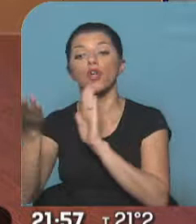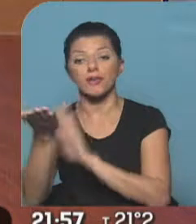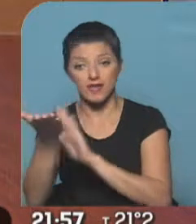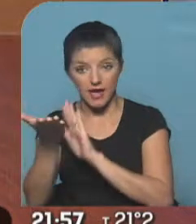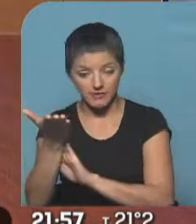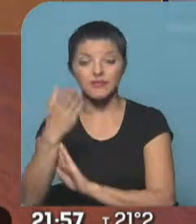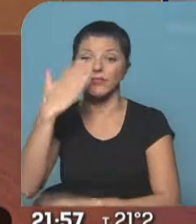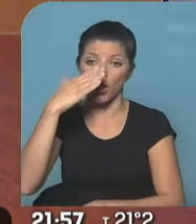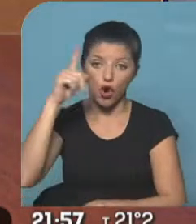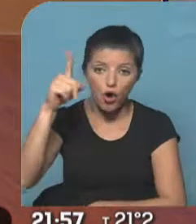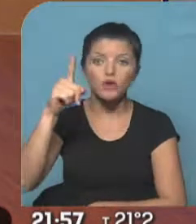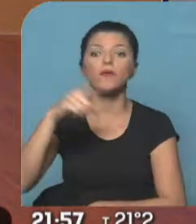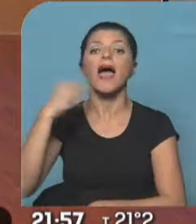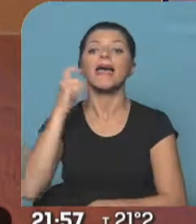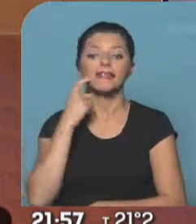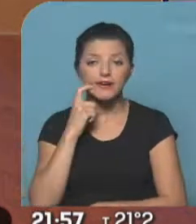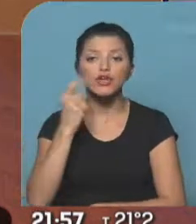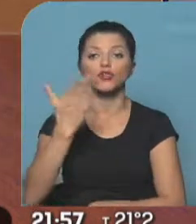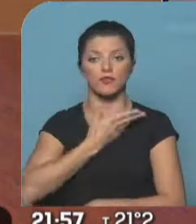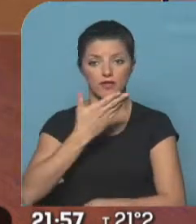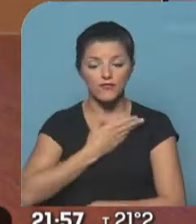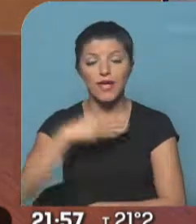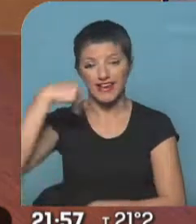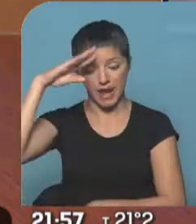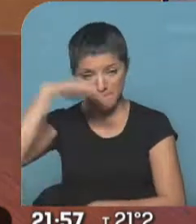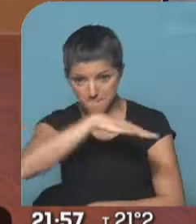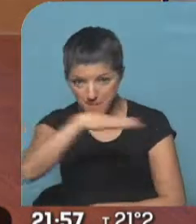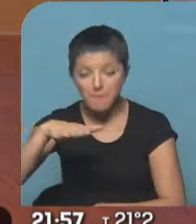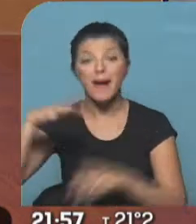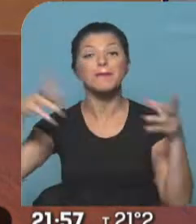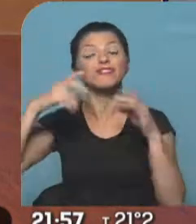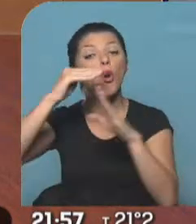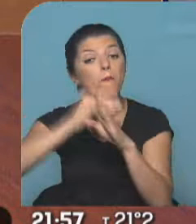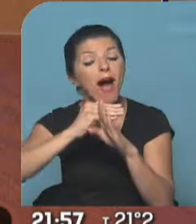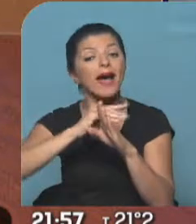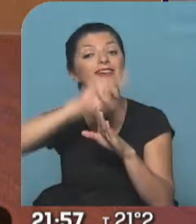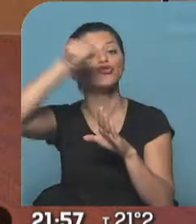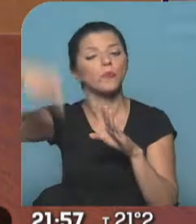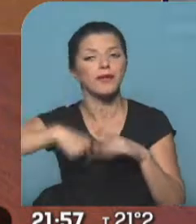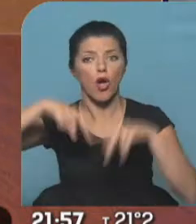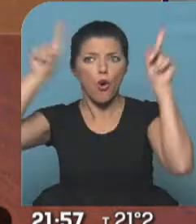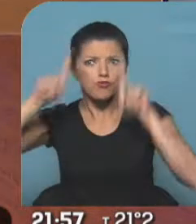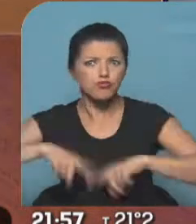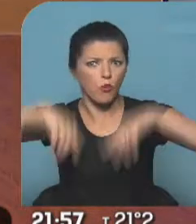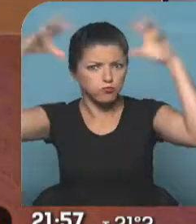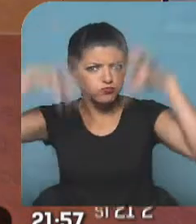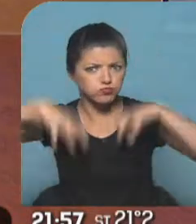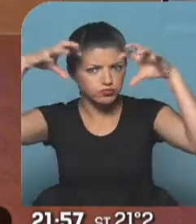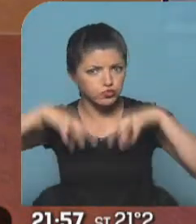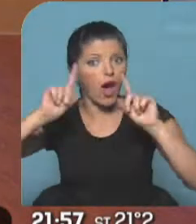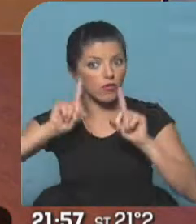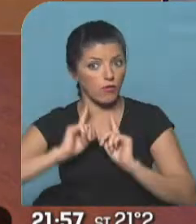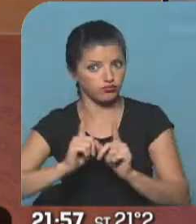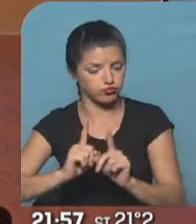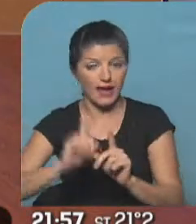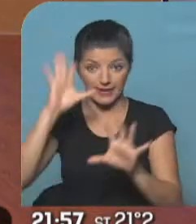sur de Santa Fe y noreste de La Pampa, porque se va a formar un sistema de baja presión sobre la provincia de Buenos Aires y esto va a generar tormentas fuertes, algunas severas. Recuerden que